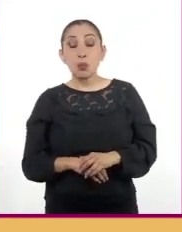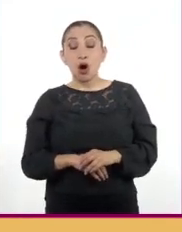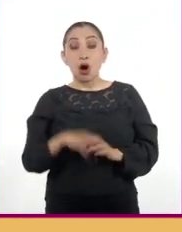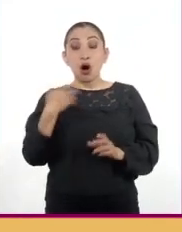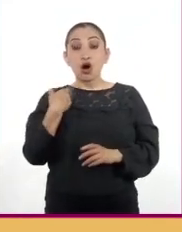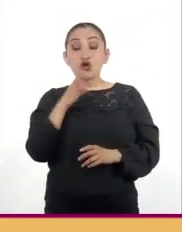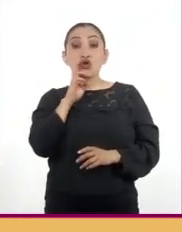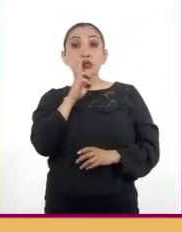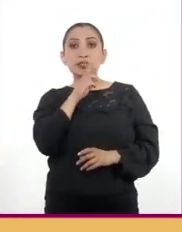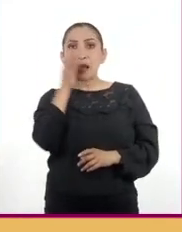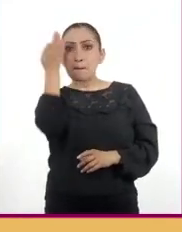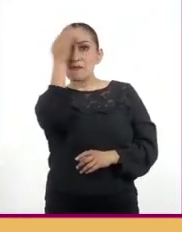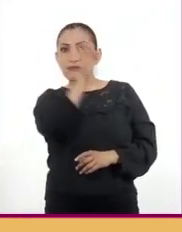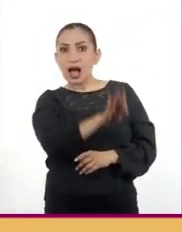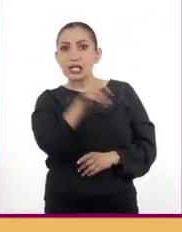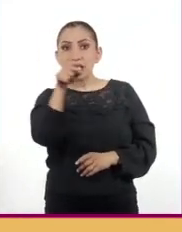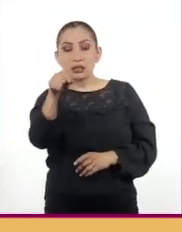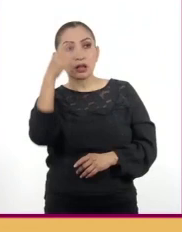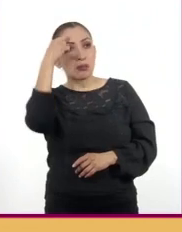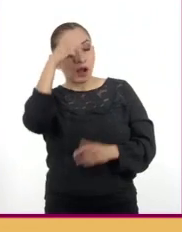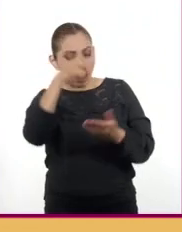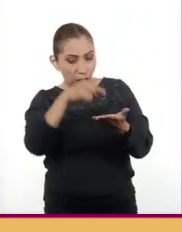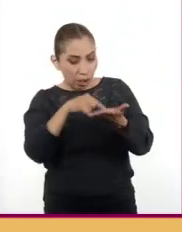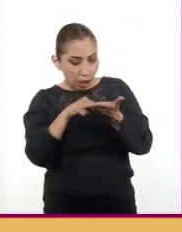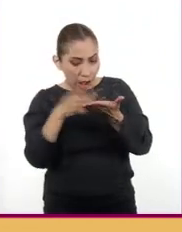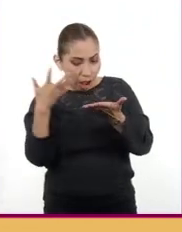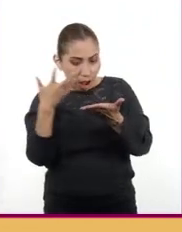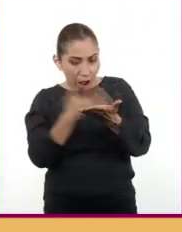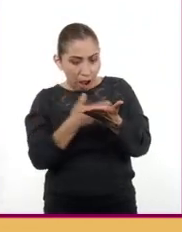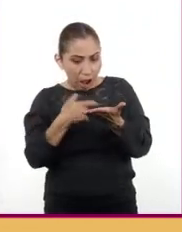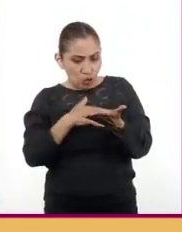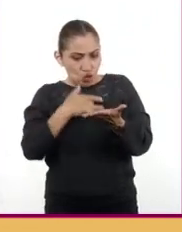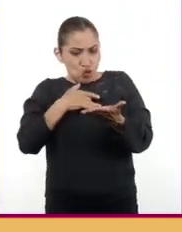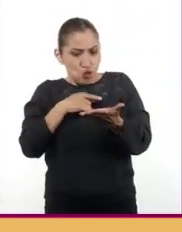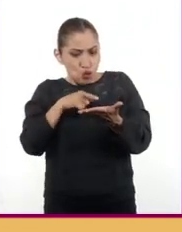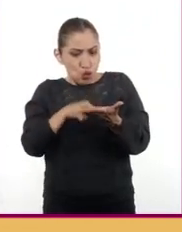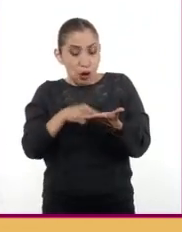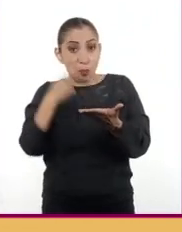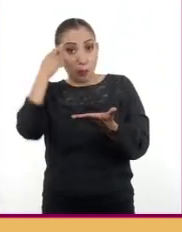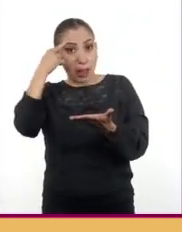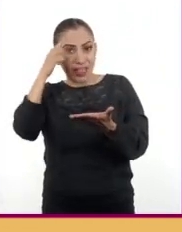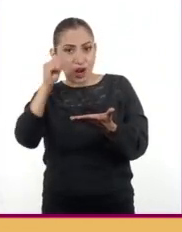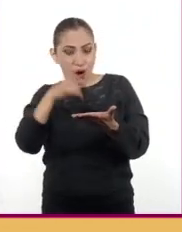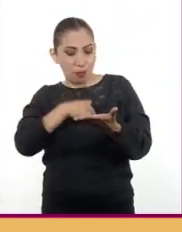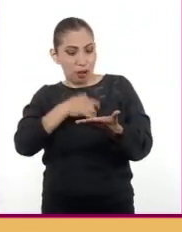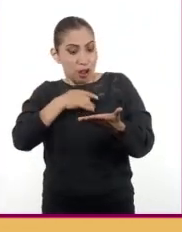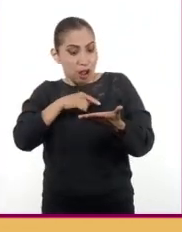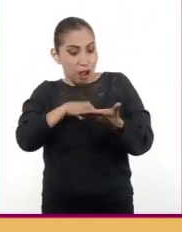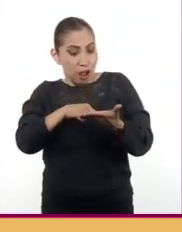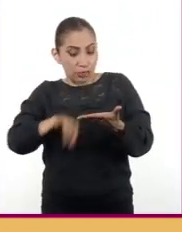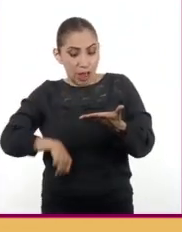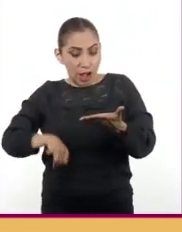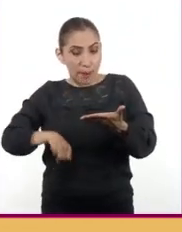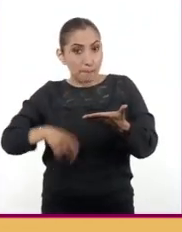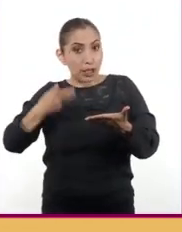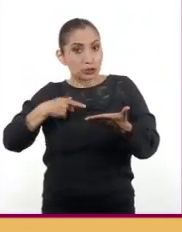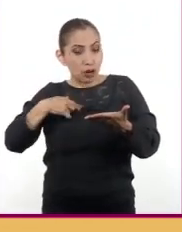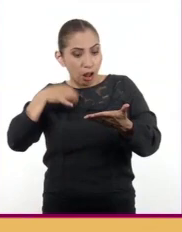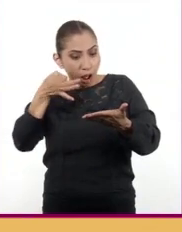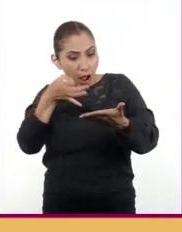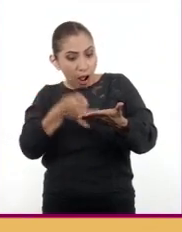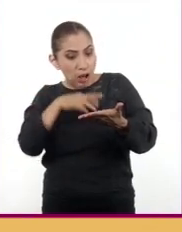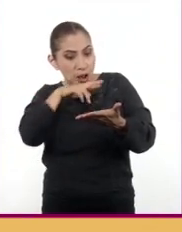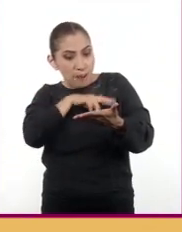news apelan a las emociones y creencias antes que a los hechos objetivos, despiertan gran interés del público,